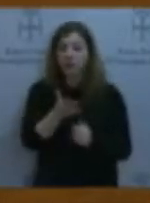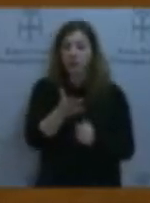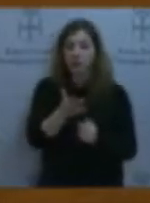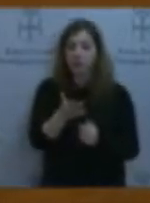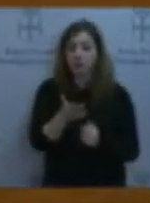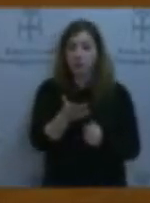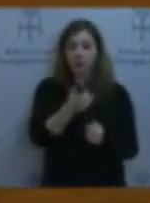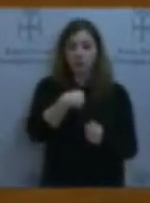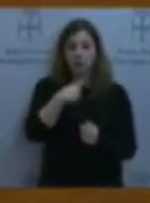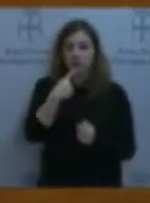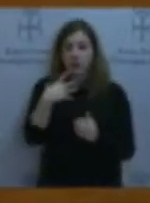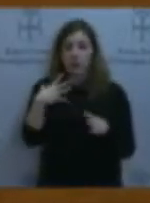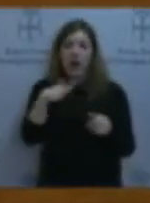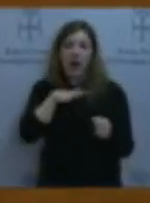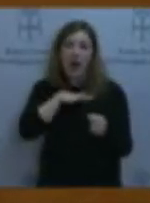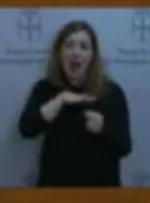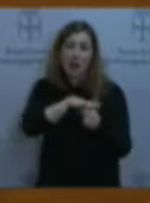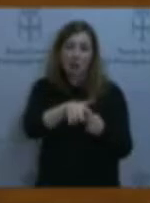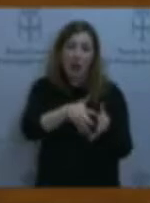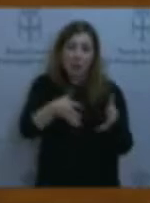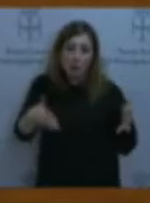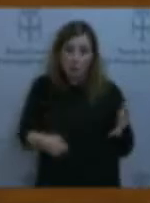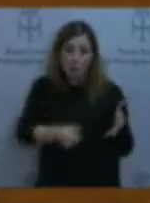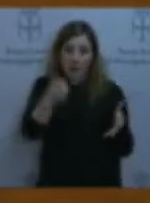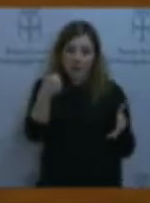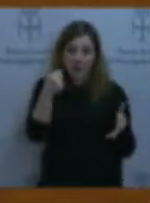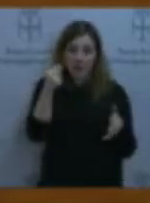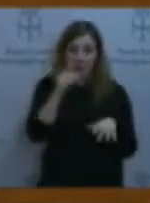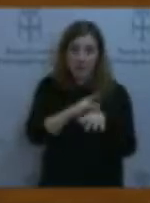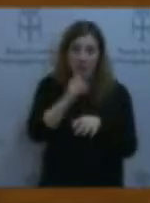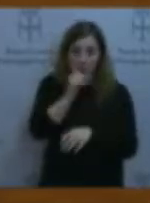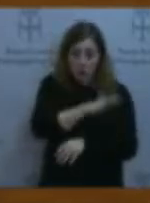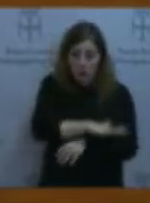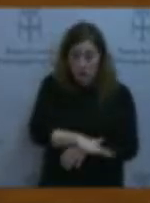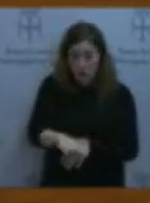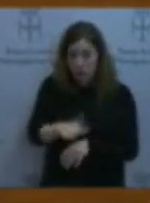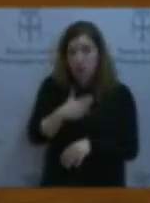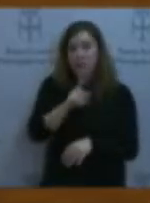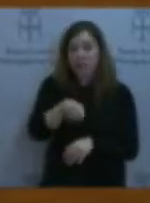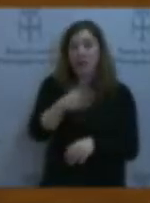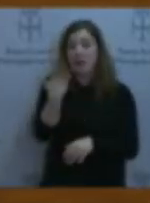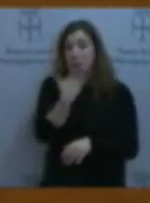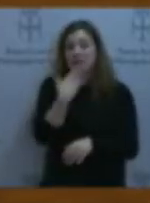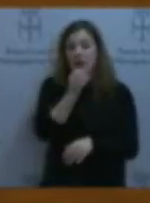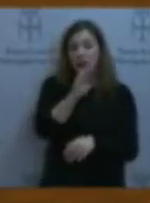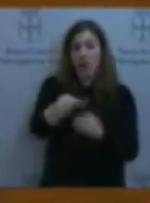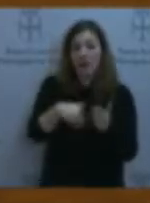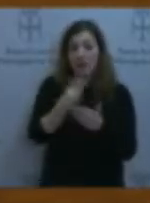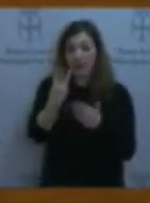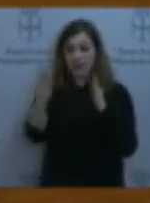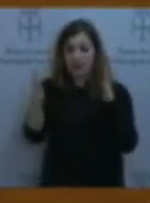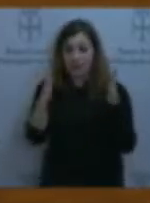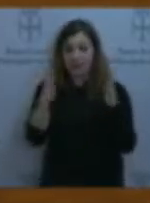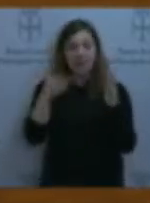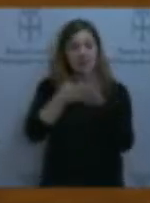amplio, la pediatría y las escuelas 0 a 3, que es el del sostén demográfico de Asturias. Pues